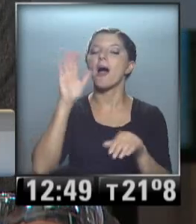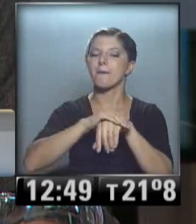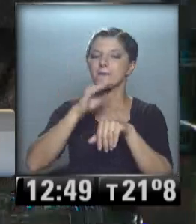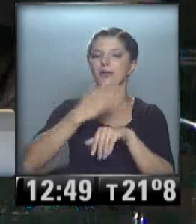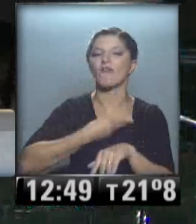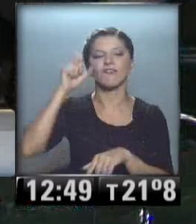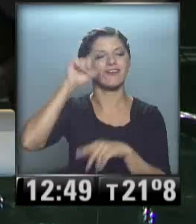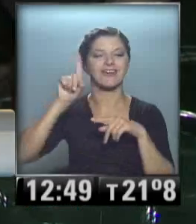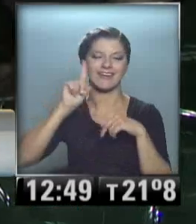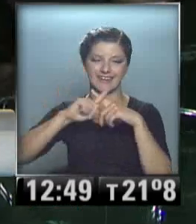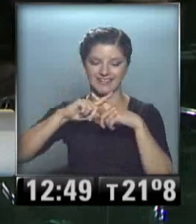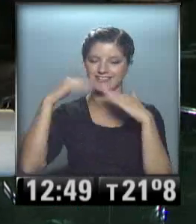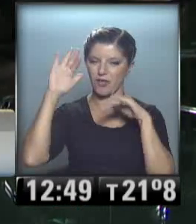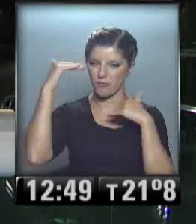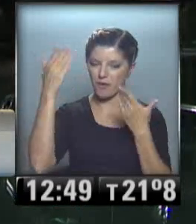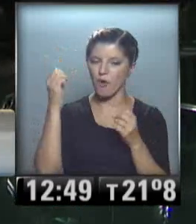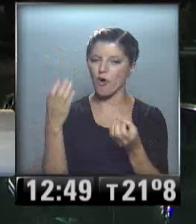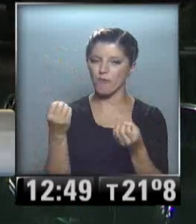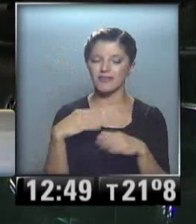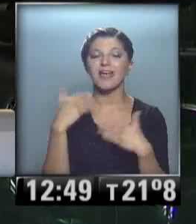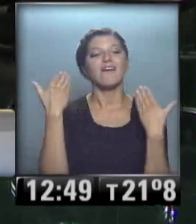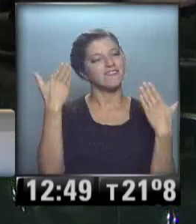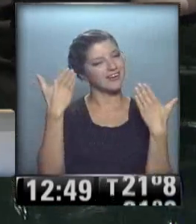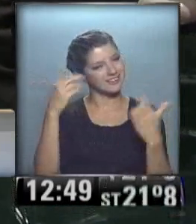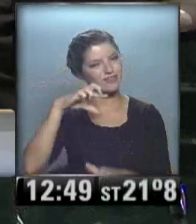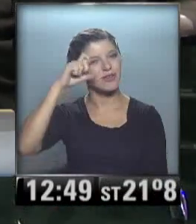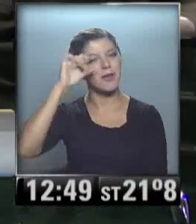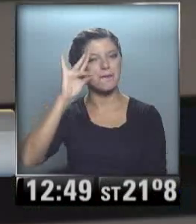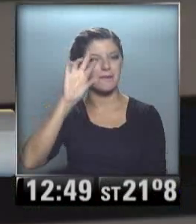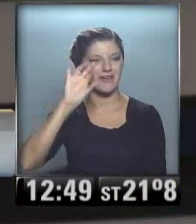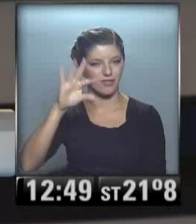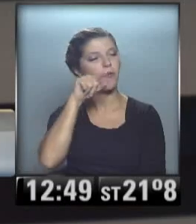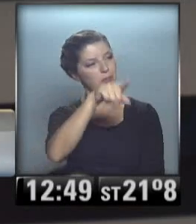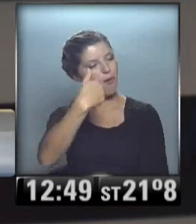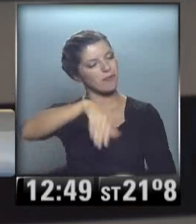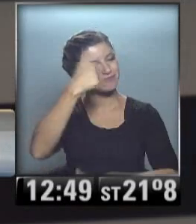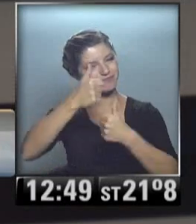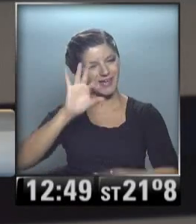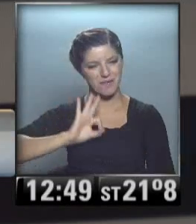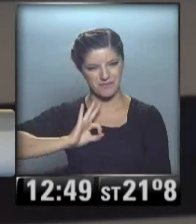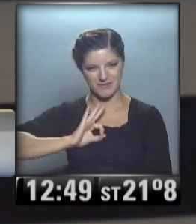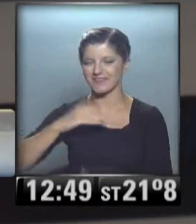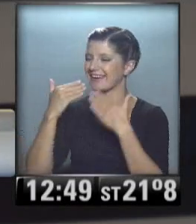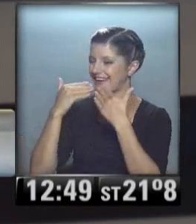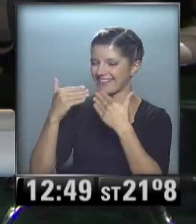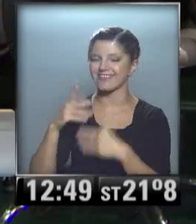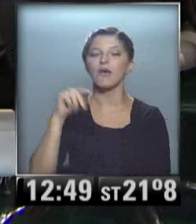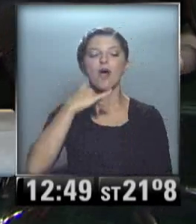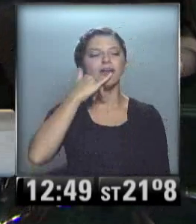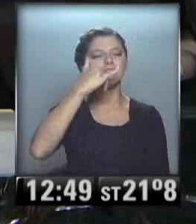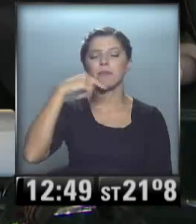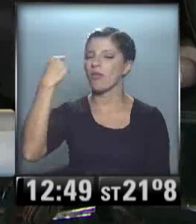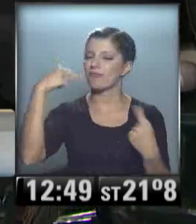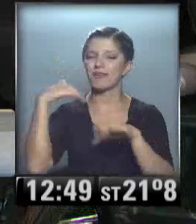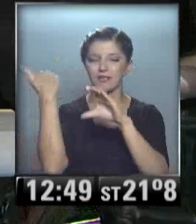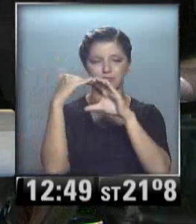Hola, ¿qué tal? Félix? Muy buenos días, ¿cómo les va? Felicitaciones, Pedro, estás nominado, qué Muchas grande, gracias. Pedro. Bueno, muchos llamados, muchos mensajes respecto de